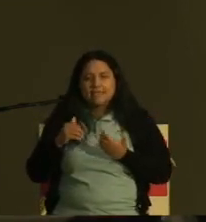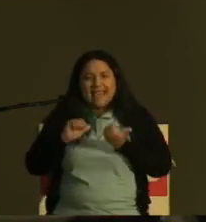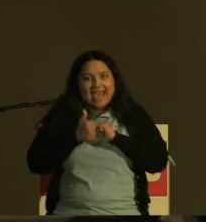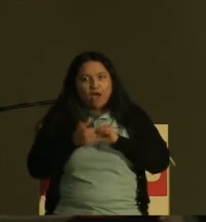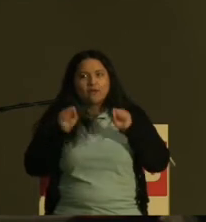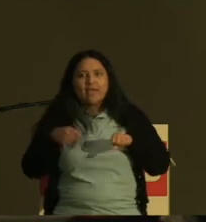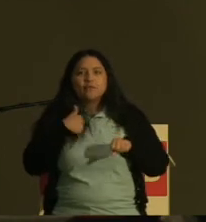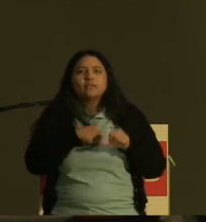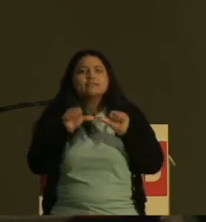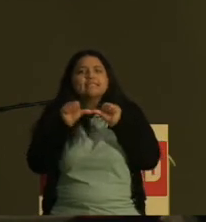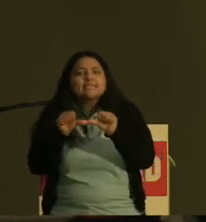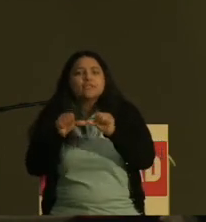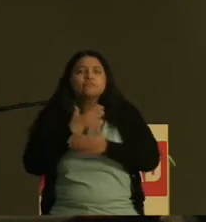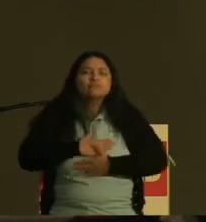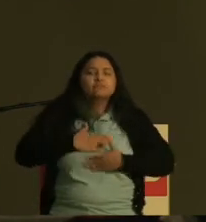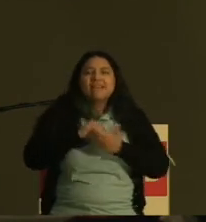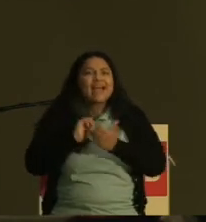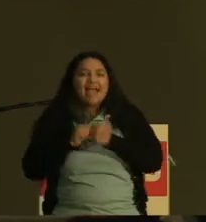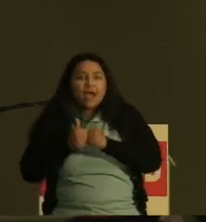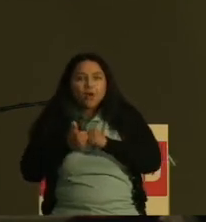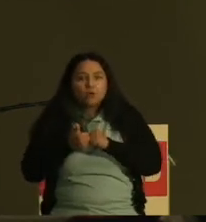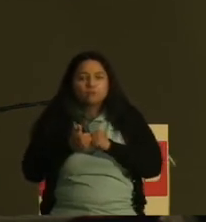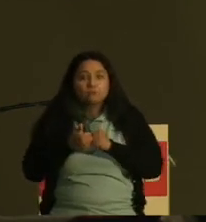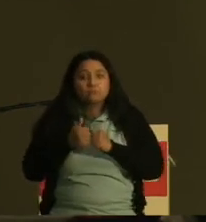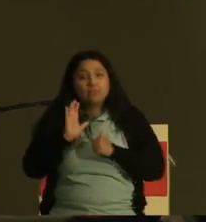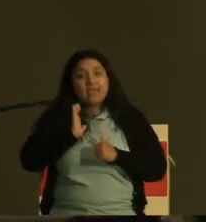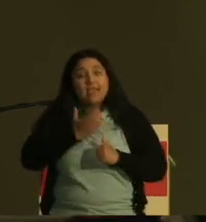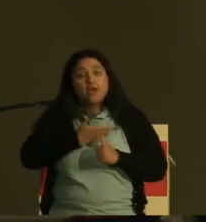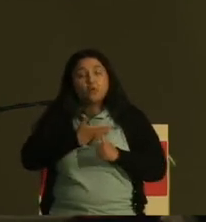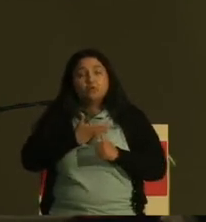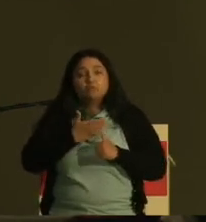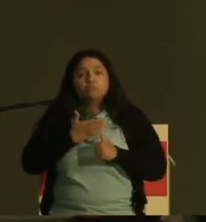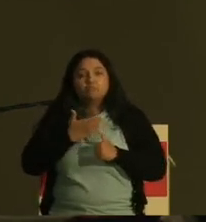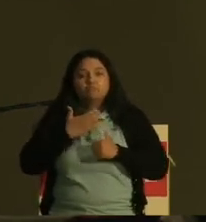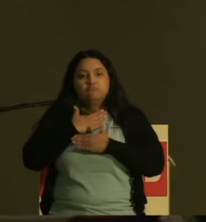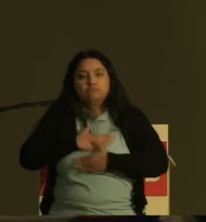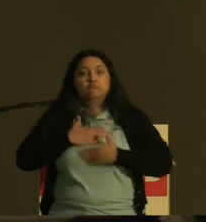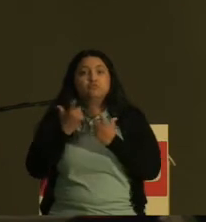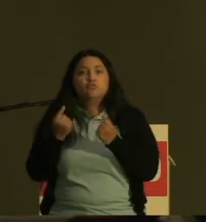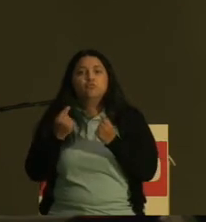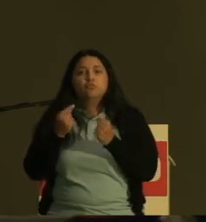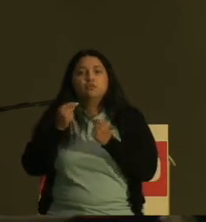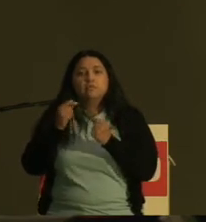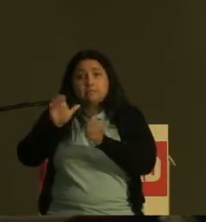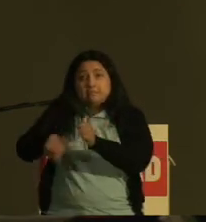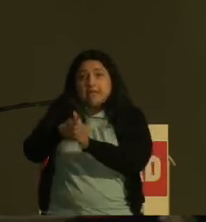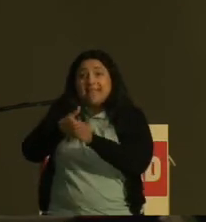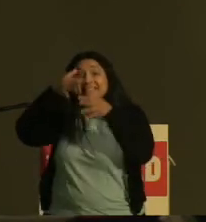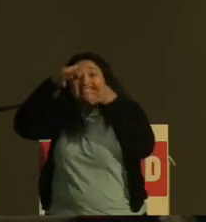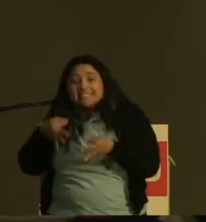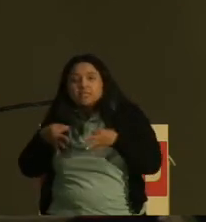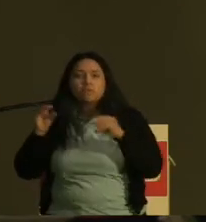tiempo es cuando ese gusto no pasa por una decisión o por algo